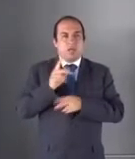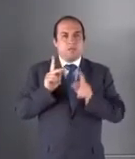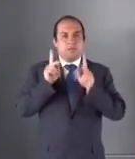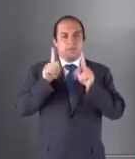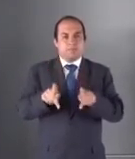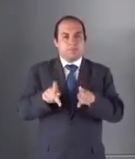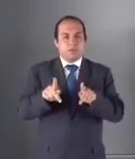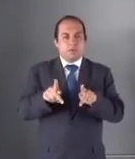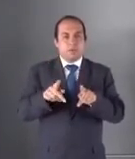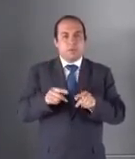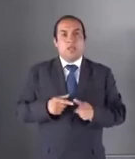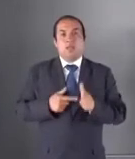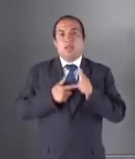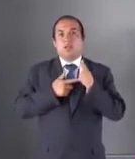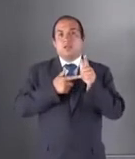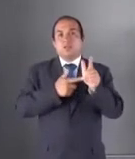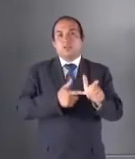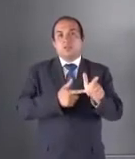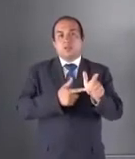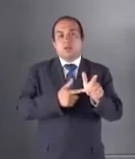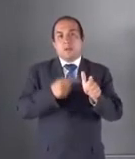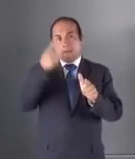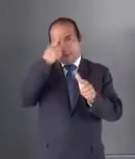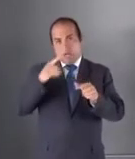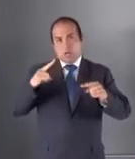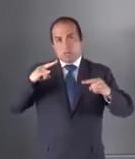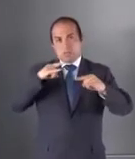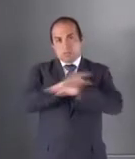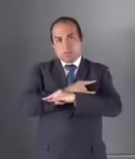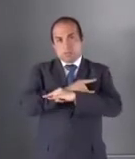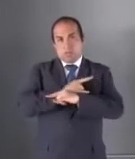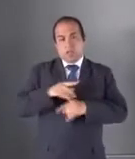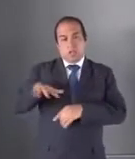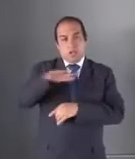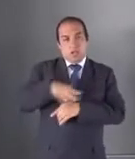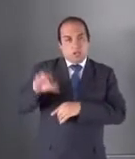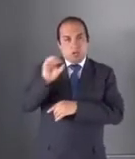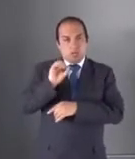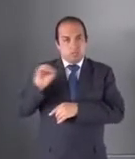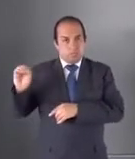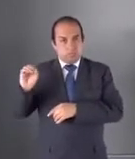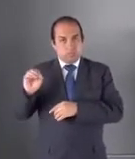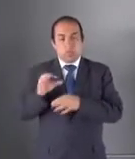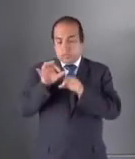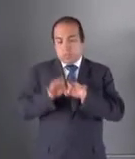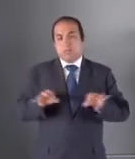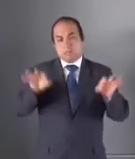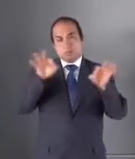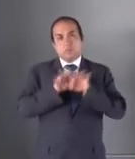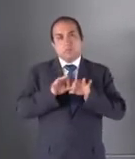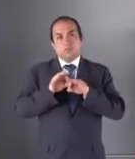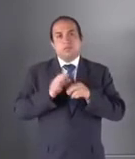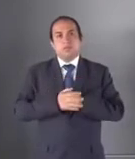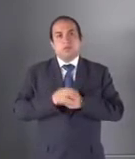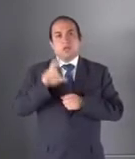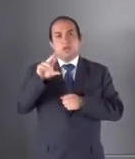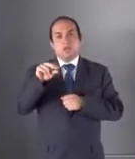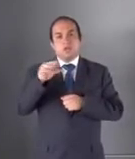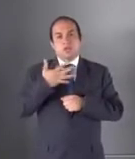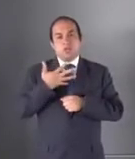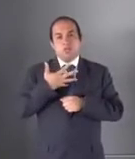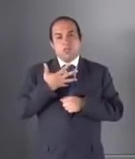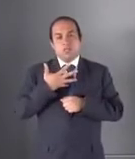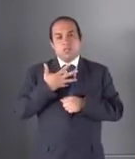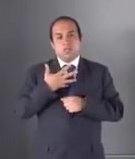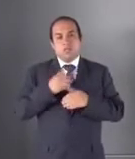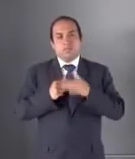da continuidad al periférico hacia la parte oriente es fundamental, no está sustentado en el